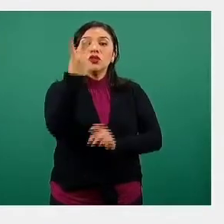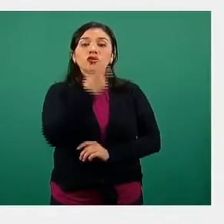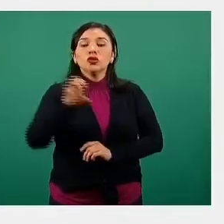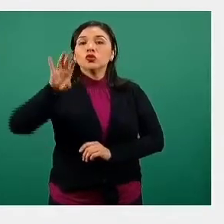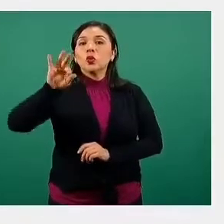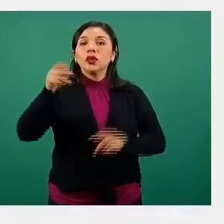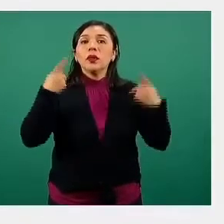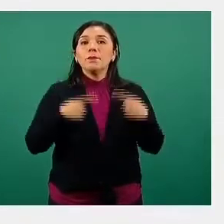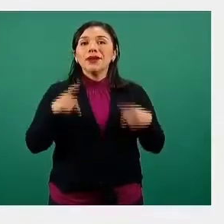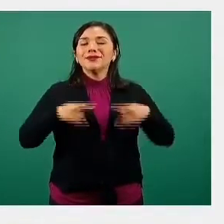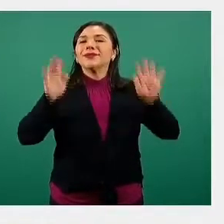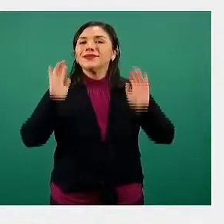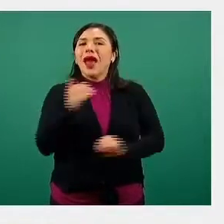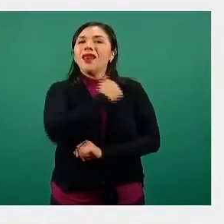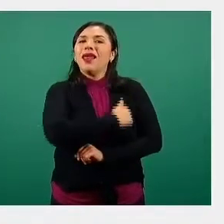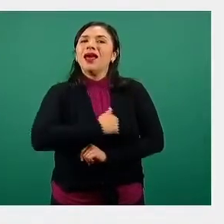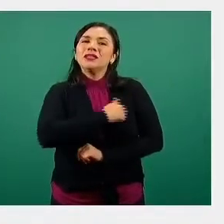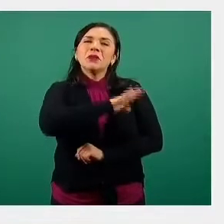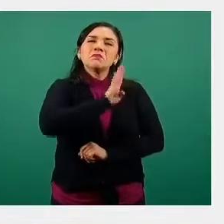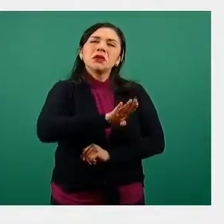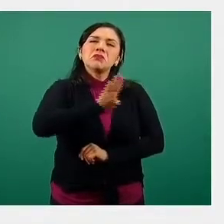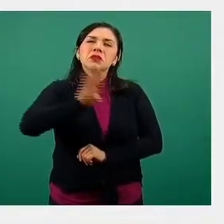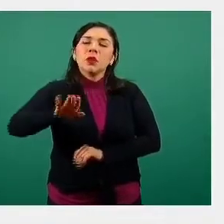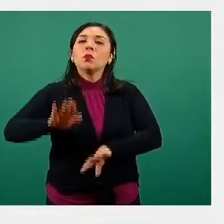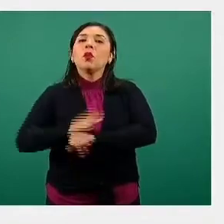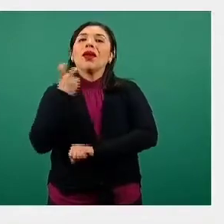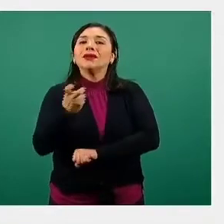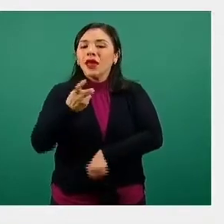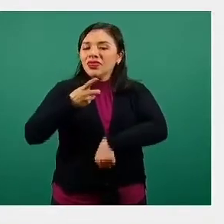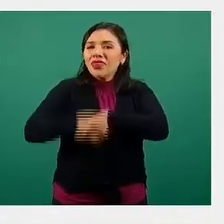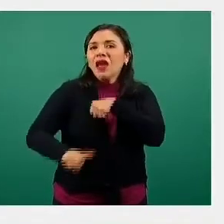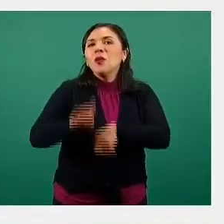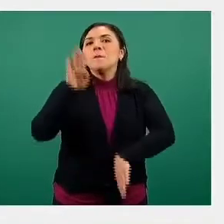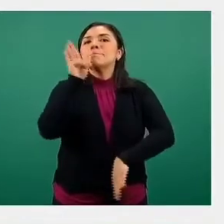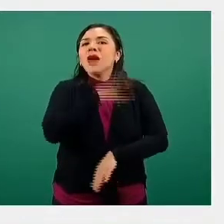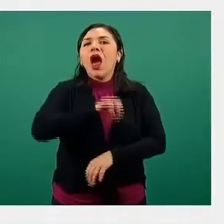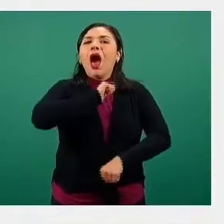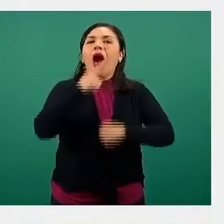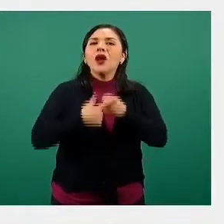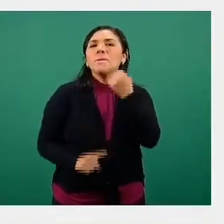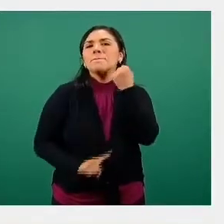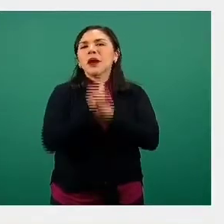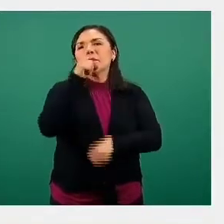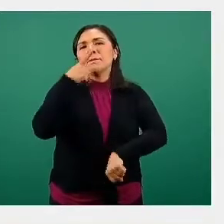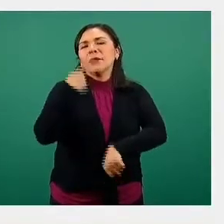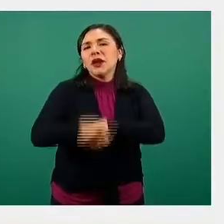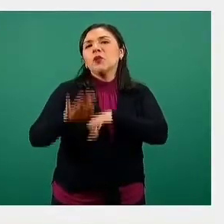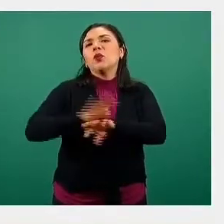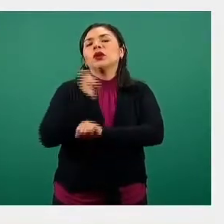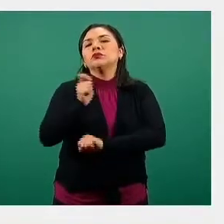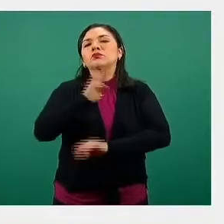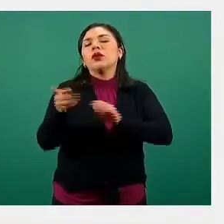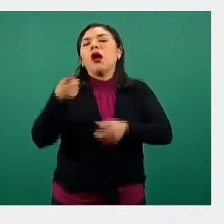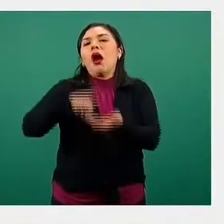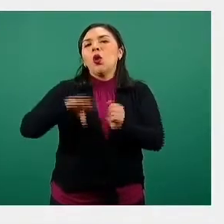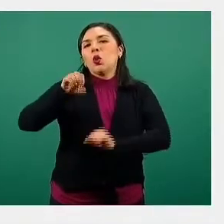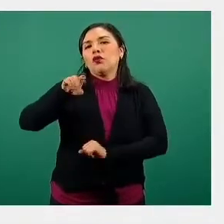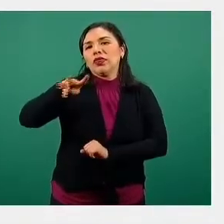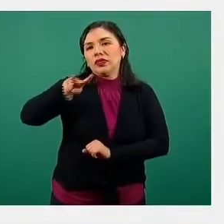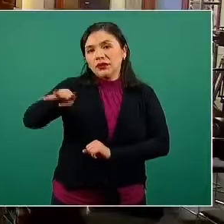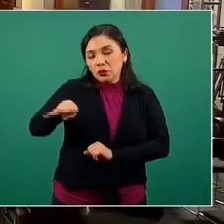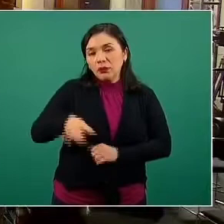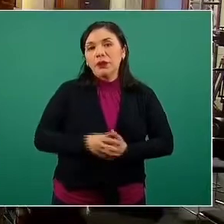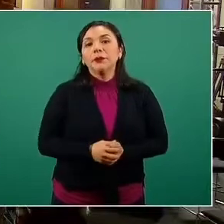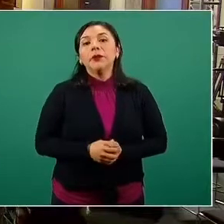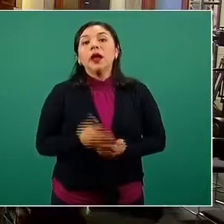161,240 personas que lamentablemente a causa de estas complicaciones pues fallecieron por la COVID-19.